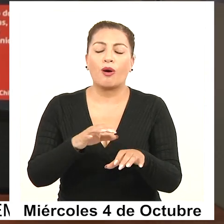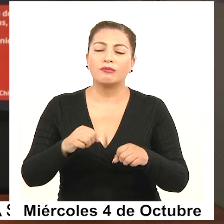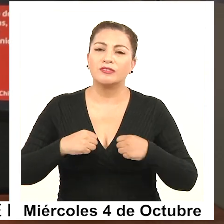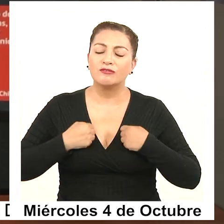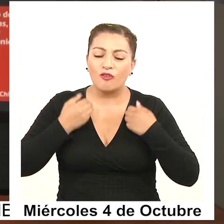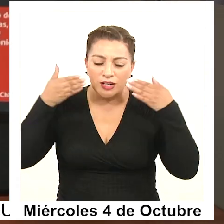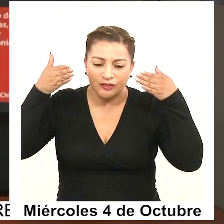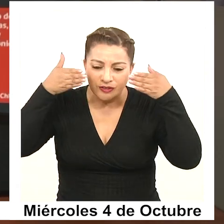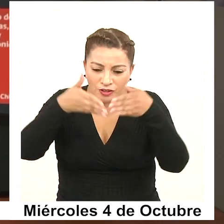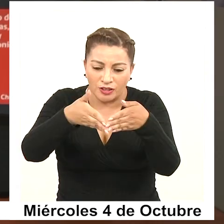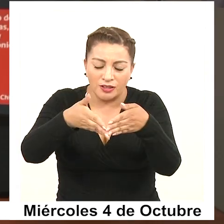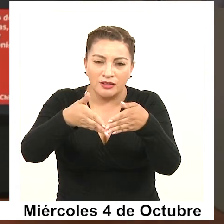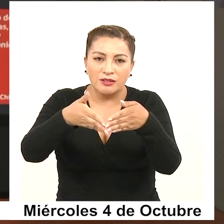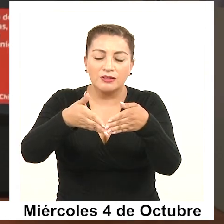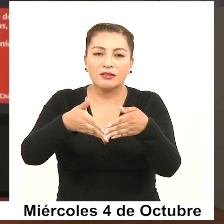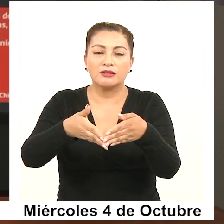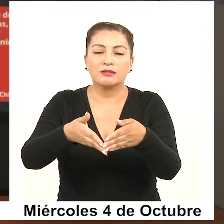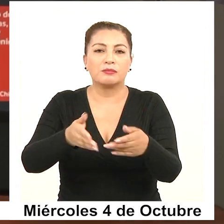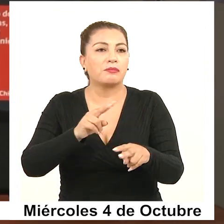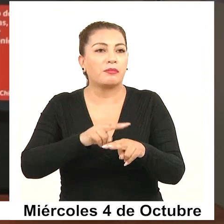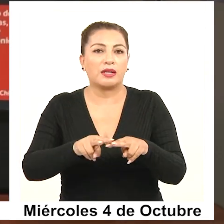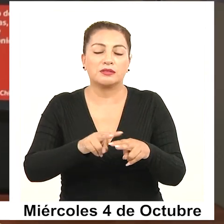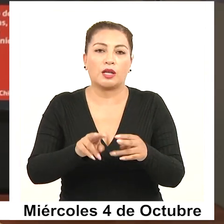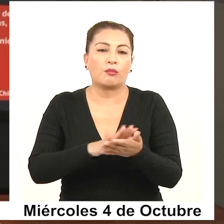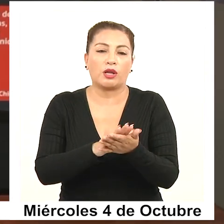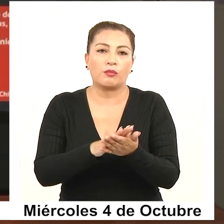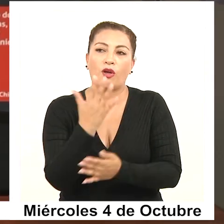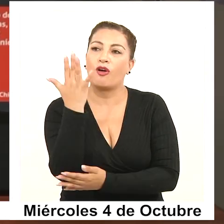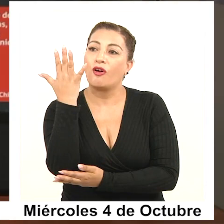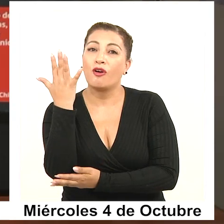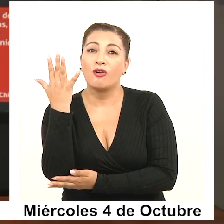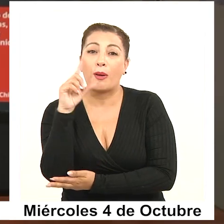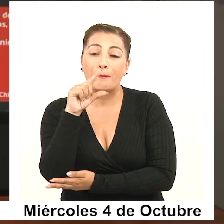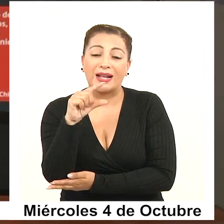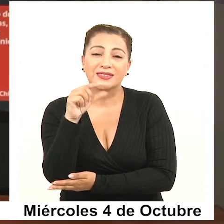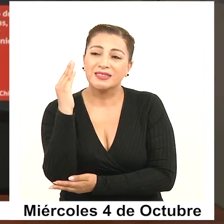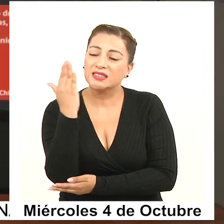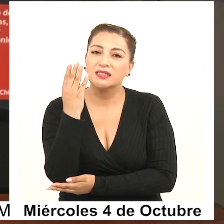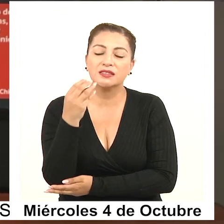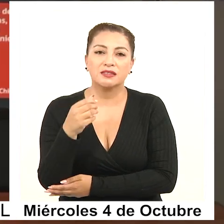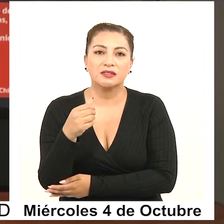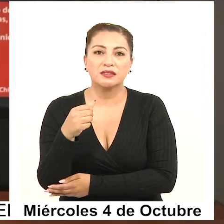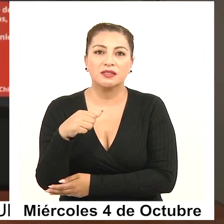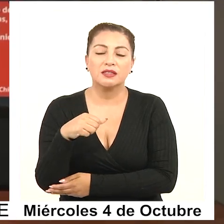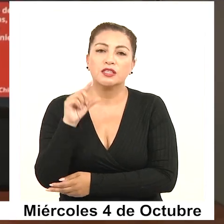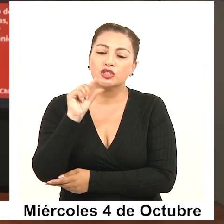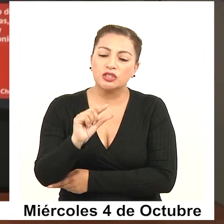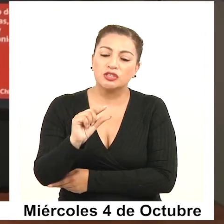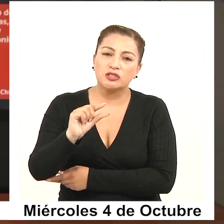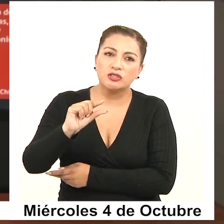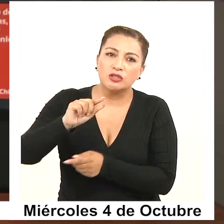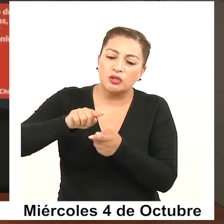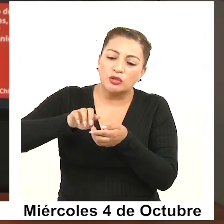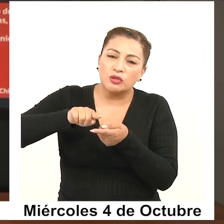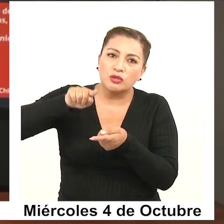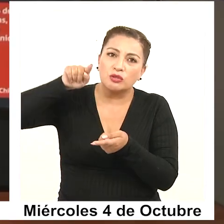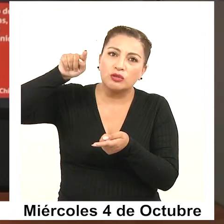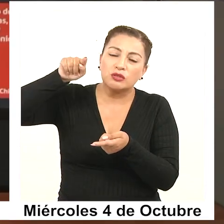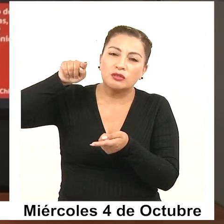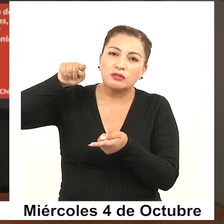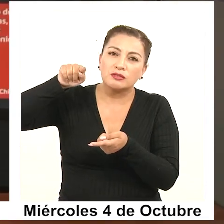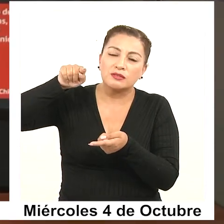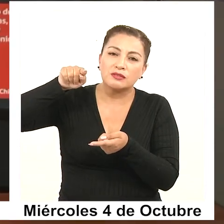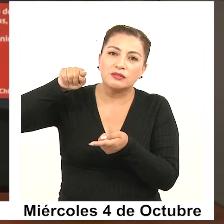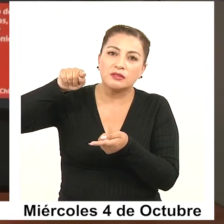para poder llegar a tener ejemplares juveniles, plántulas, de cierto tamaño que puedan ser